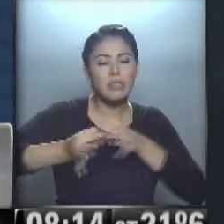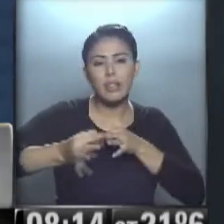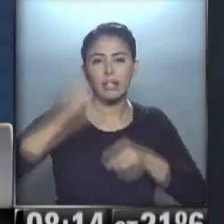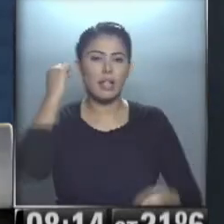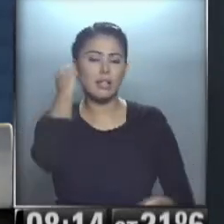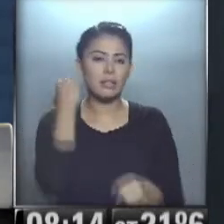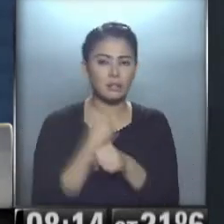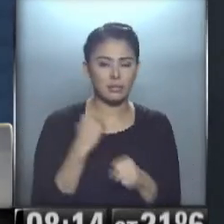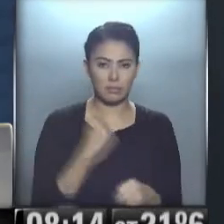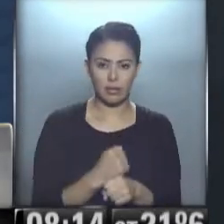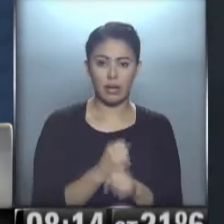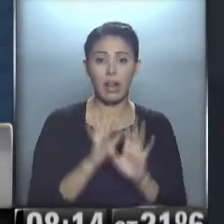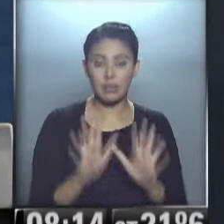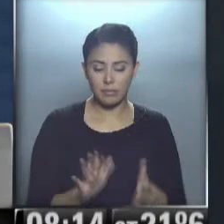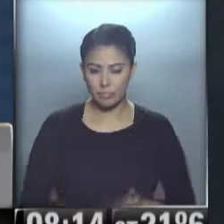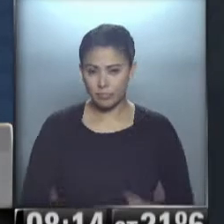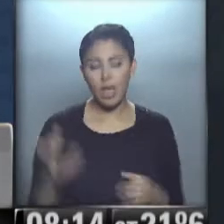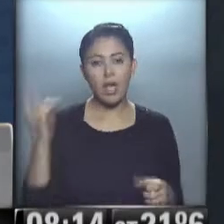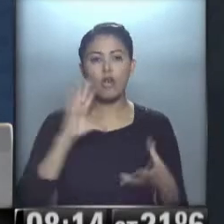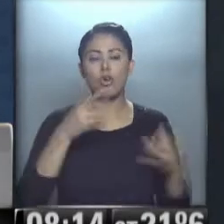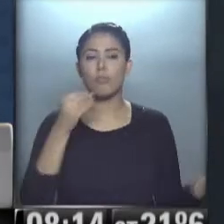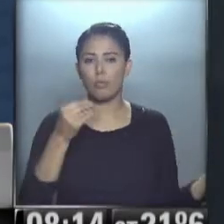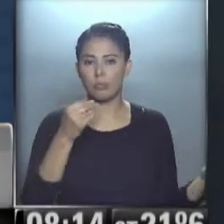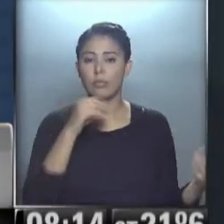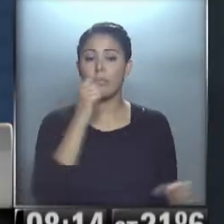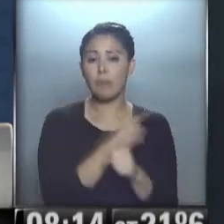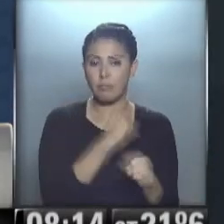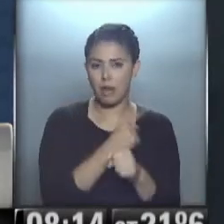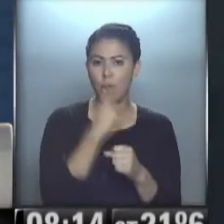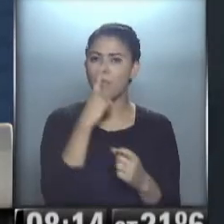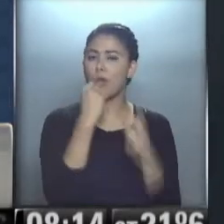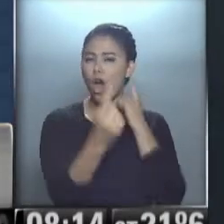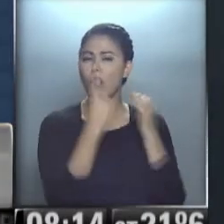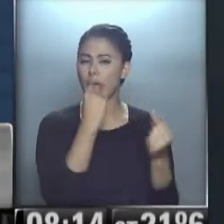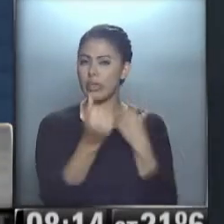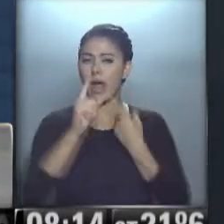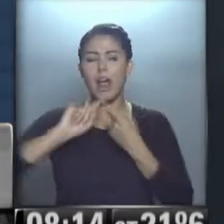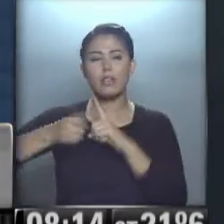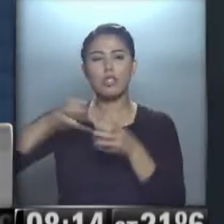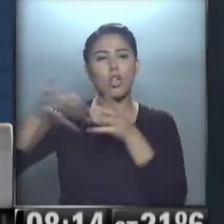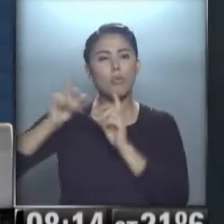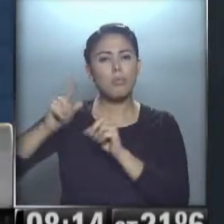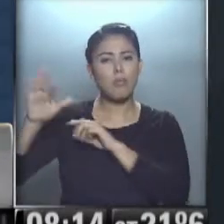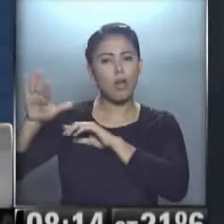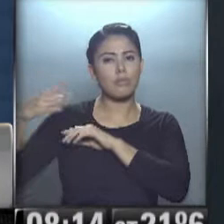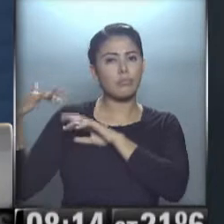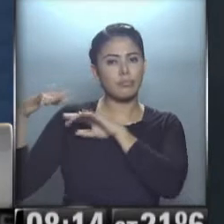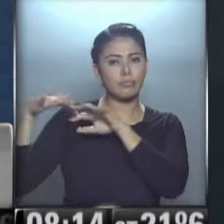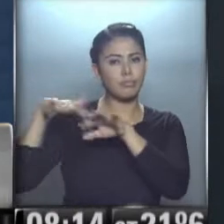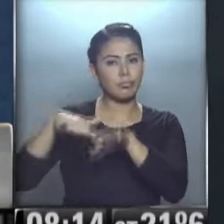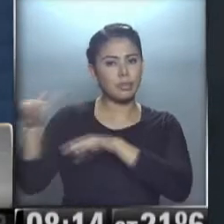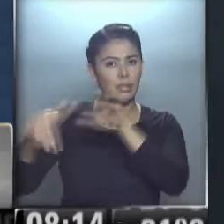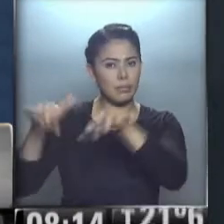hemos identificado fueron los siguientes. Primero, una acción de protesta asociada a grupos autoconvocados, en muchos